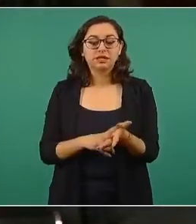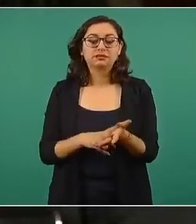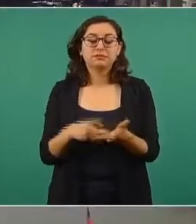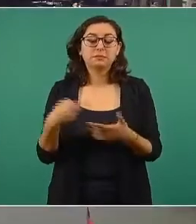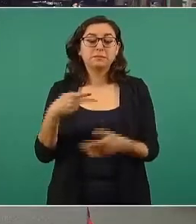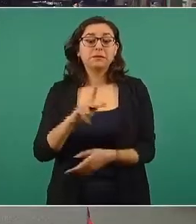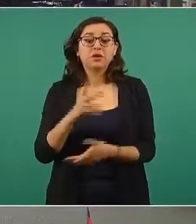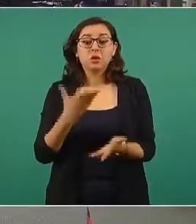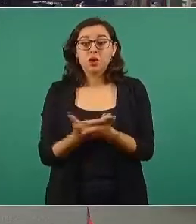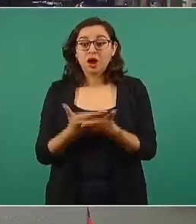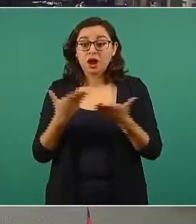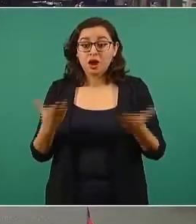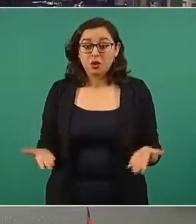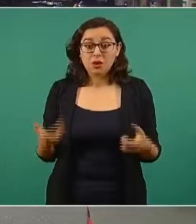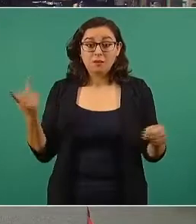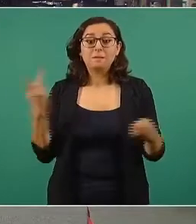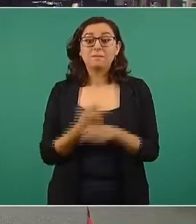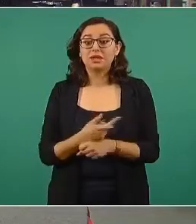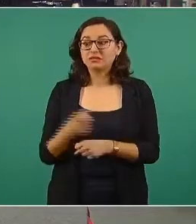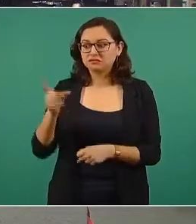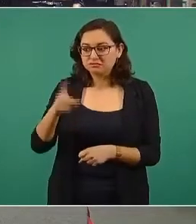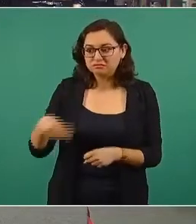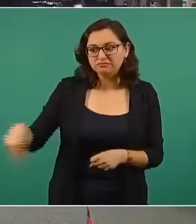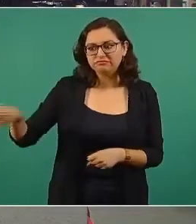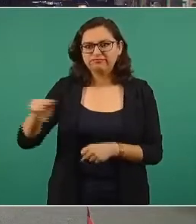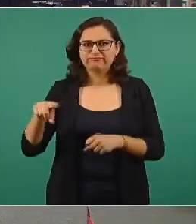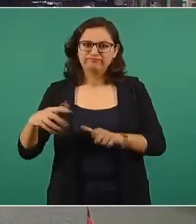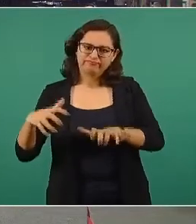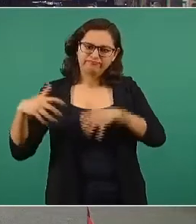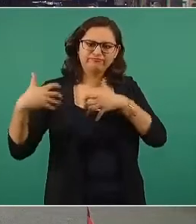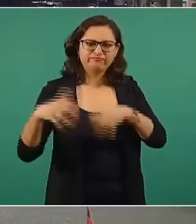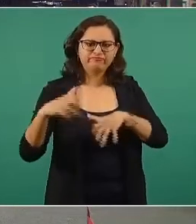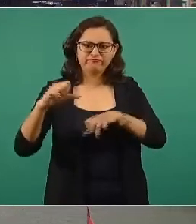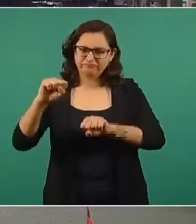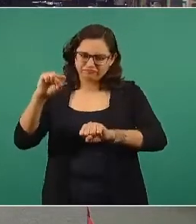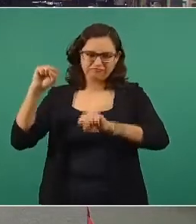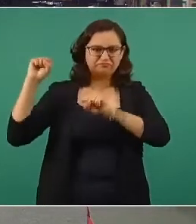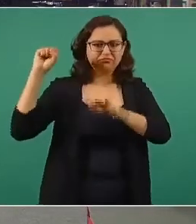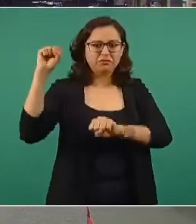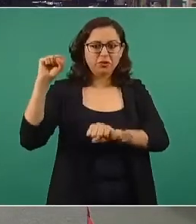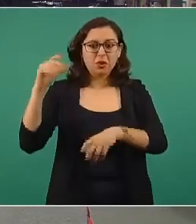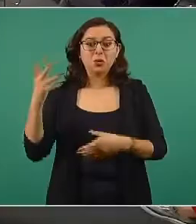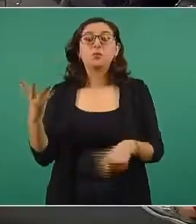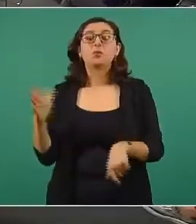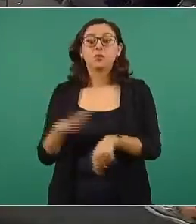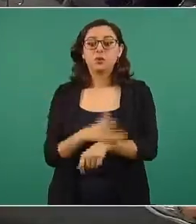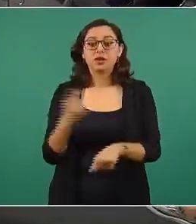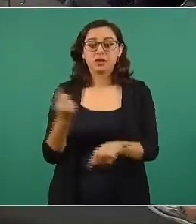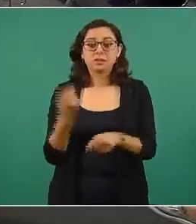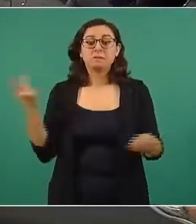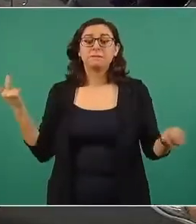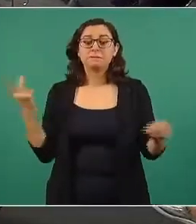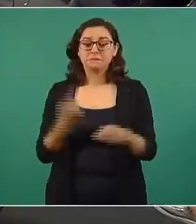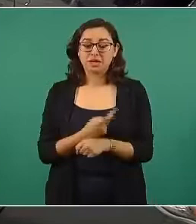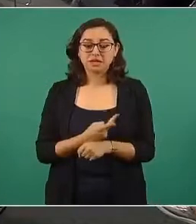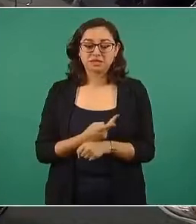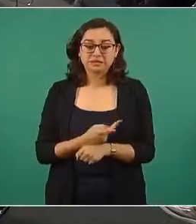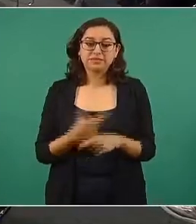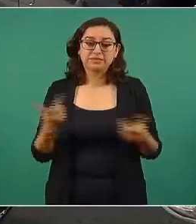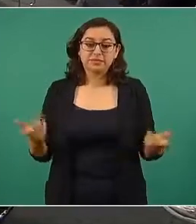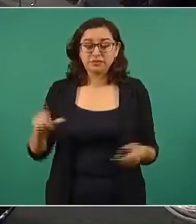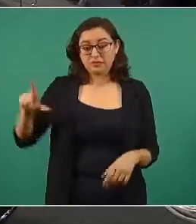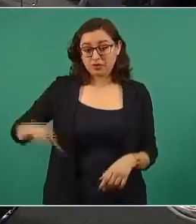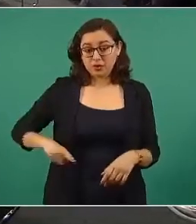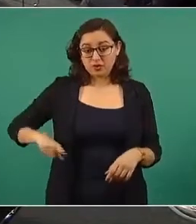ahora tienen que movilizarse, tienen que hacer marchas, plantones, porque tienen que arrancar prácticamente a los gobiernos